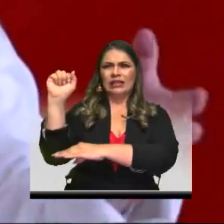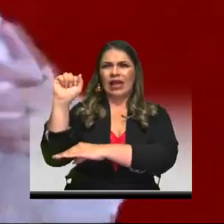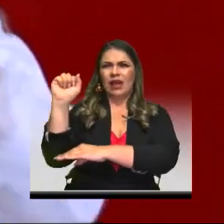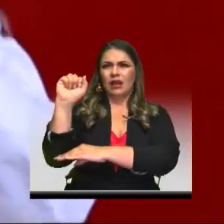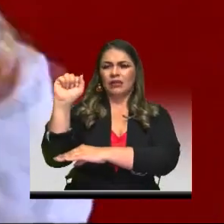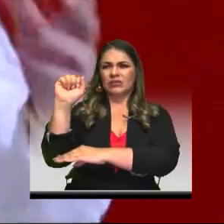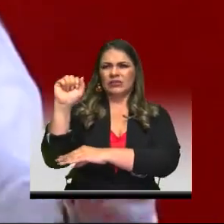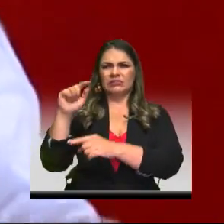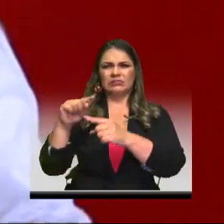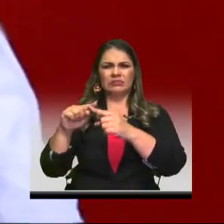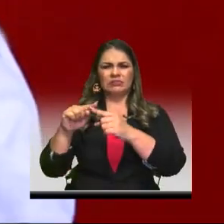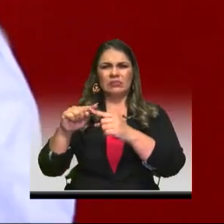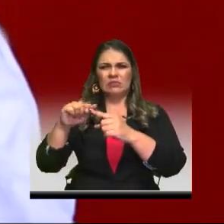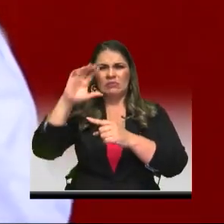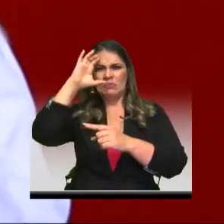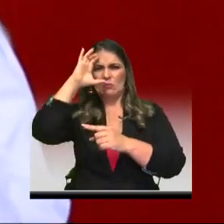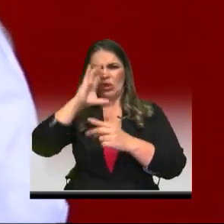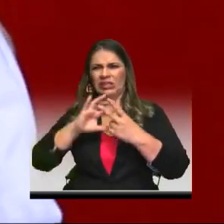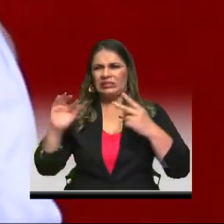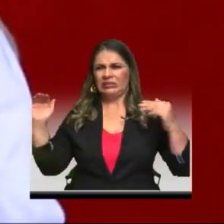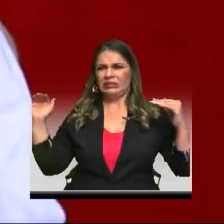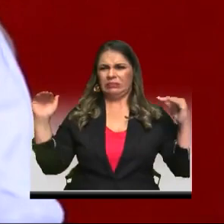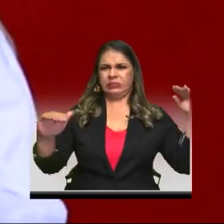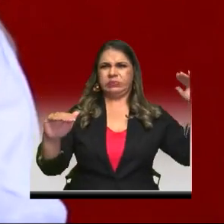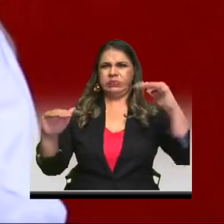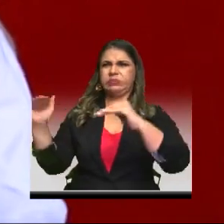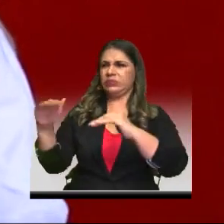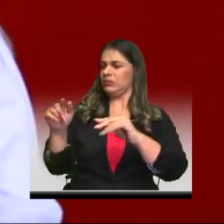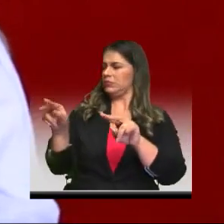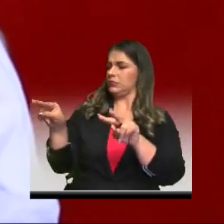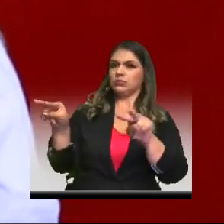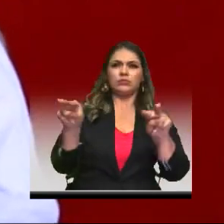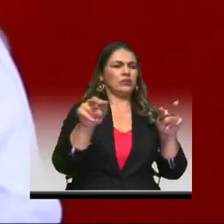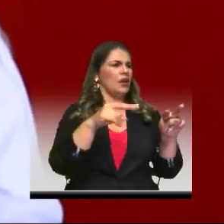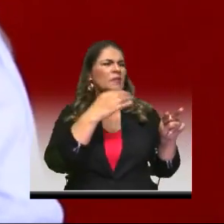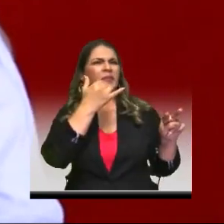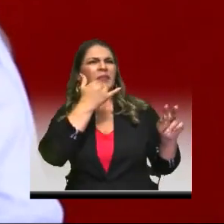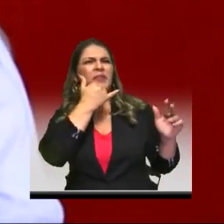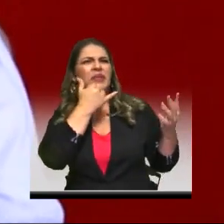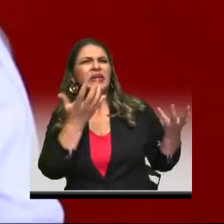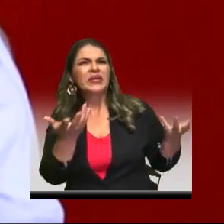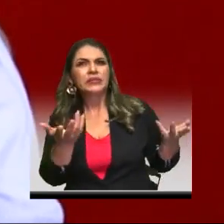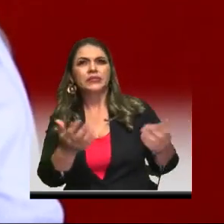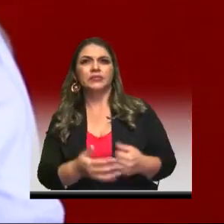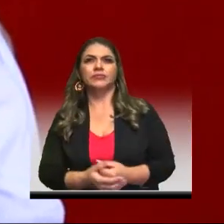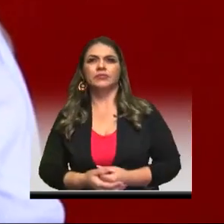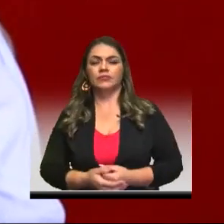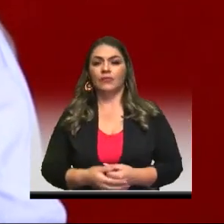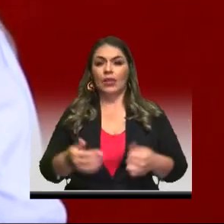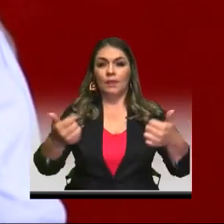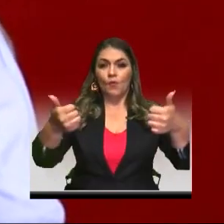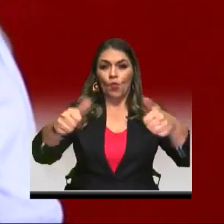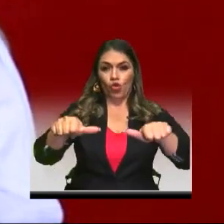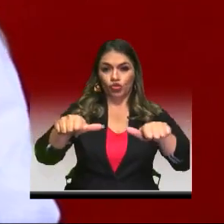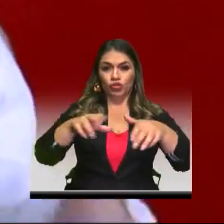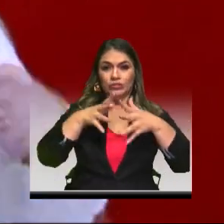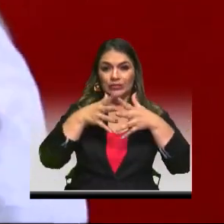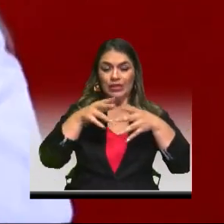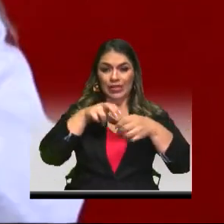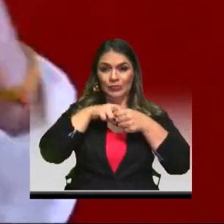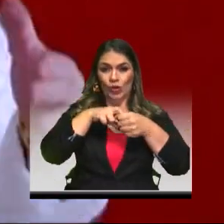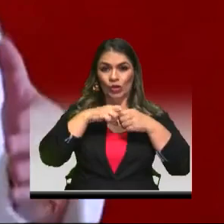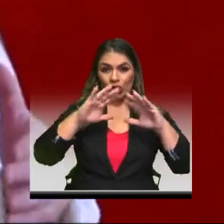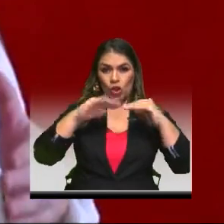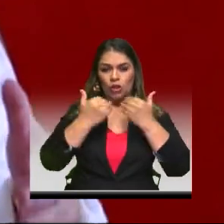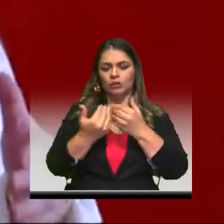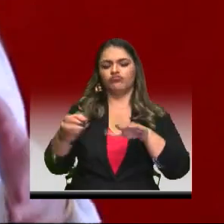coches de policía, todo mundo. Y dije, ¿qué está pasando? Entonces me bajé del bus del colegio